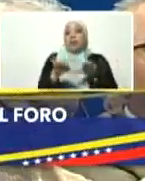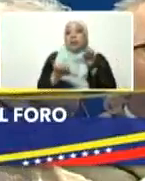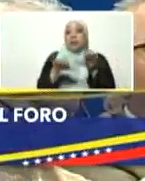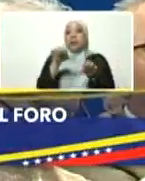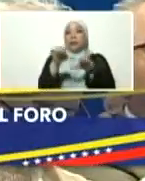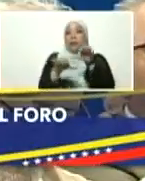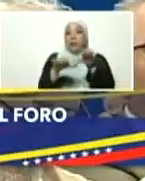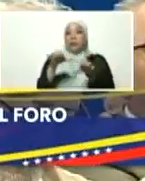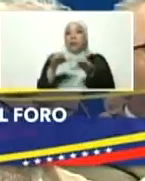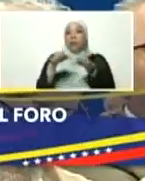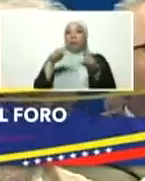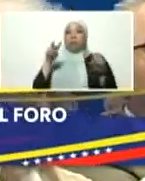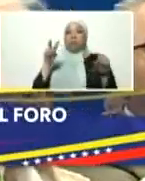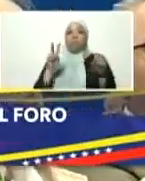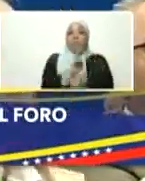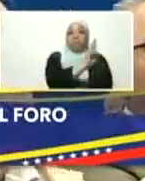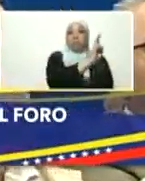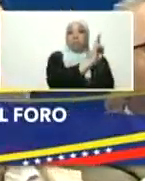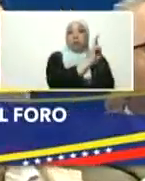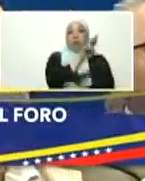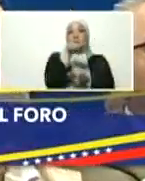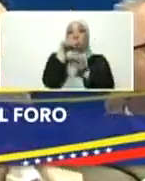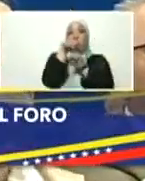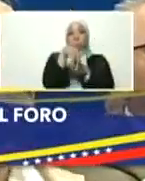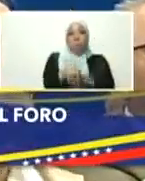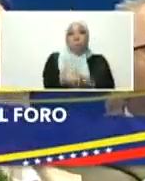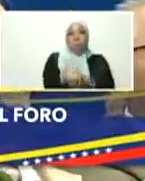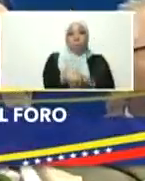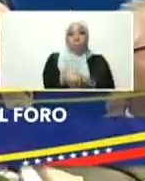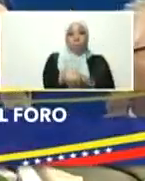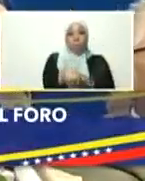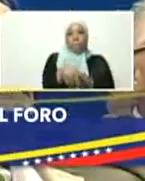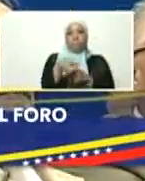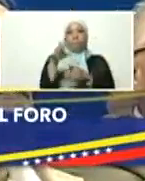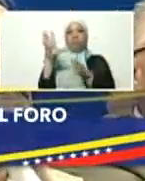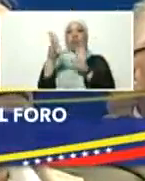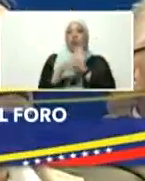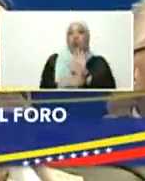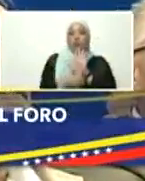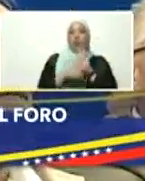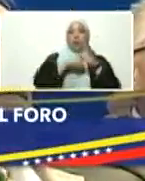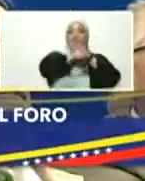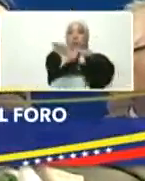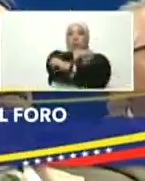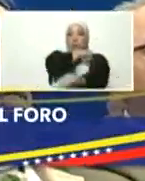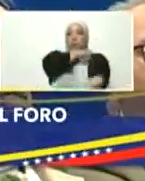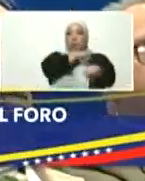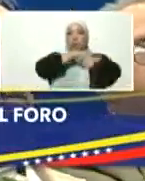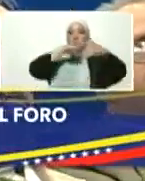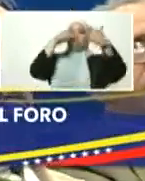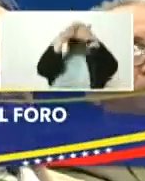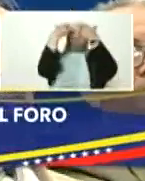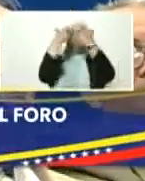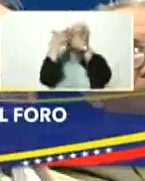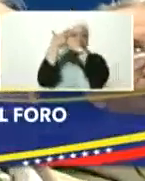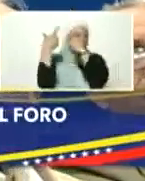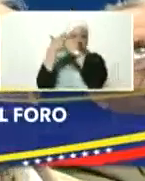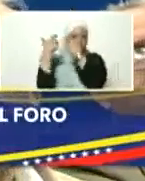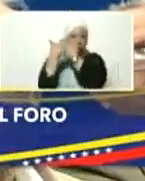la violencia, la depredación, el despojo, las guerras sucesivas, la